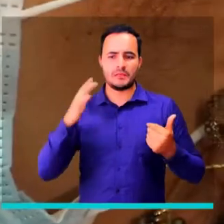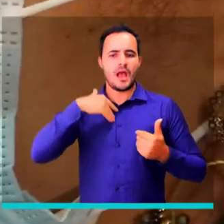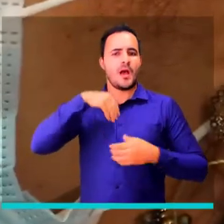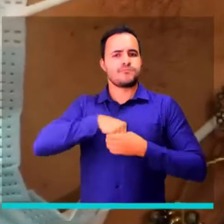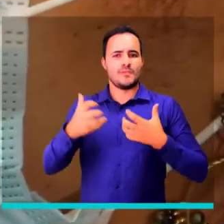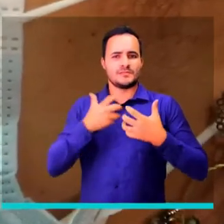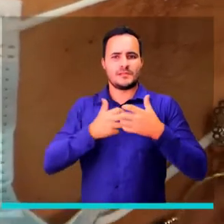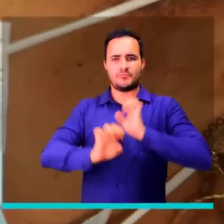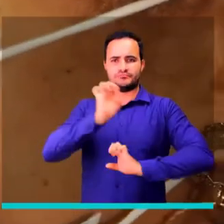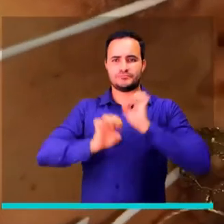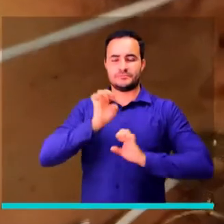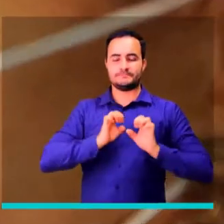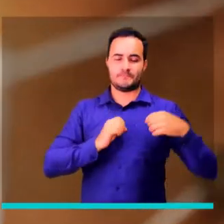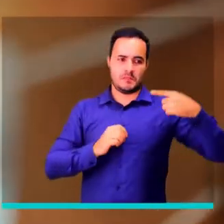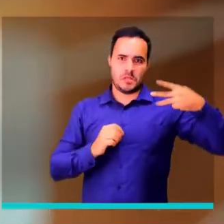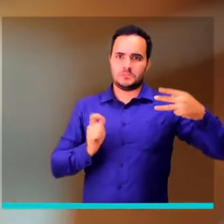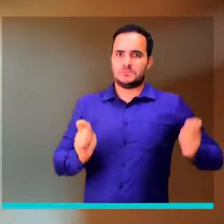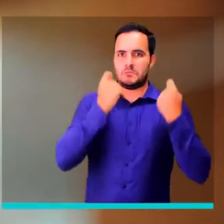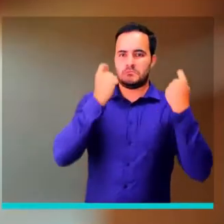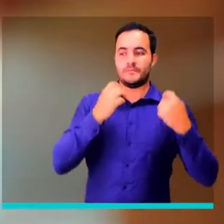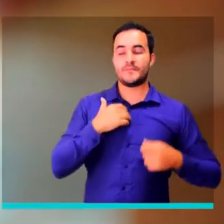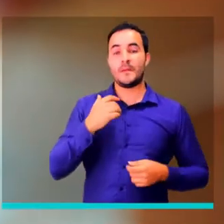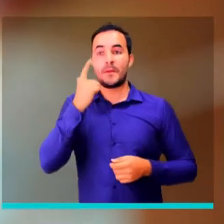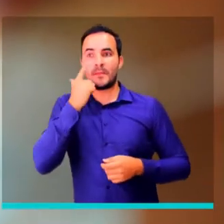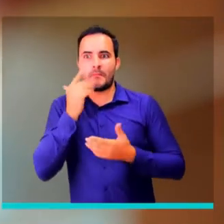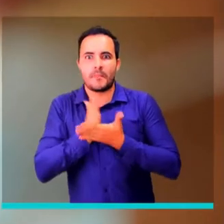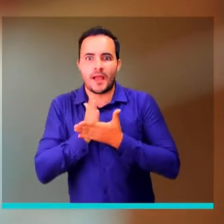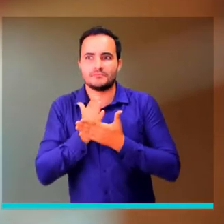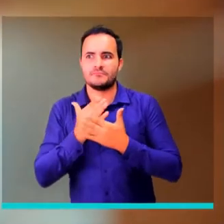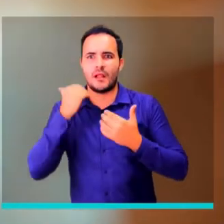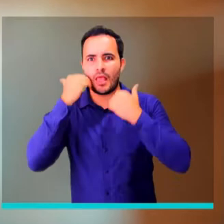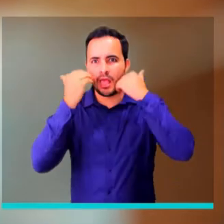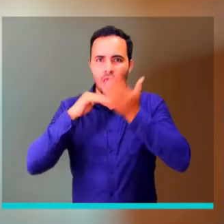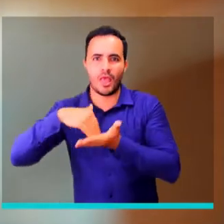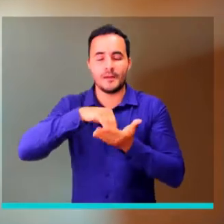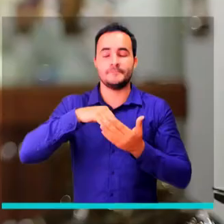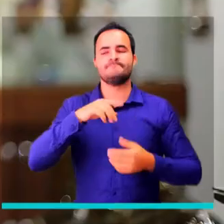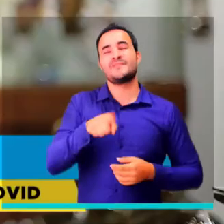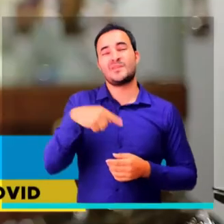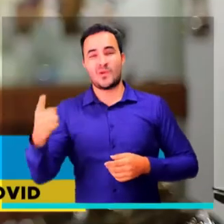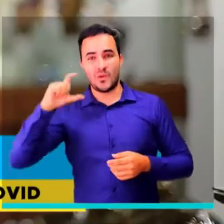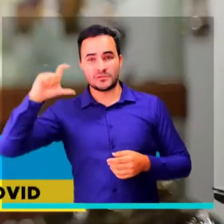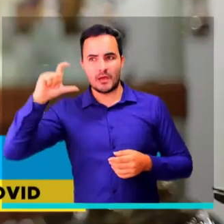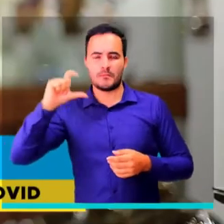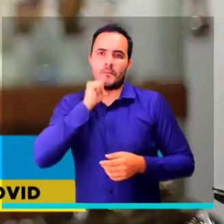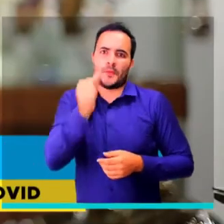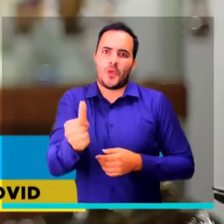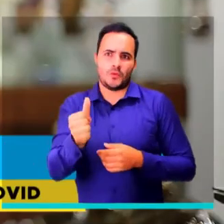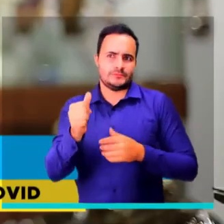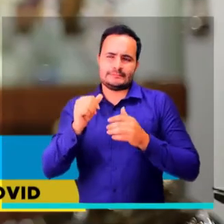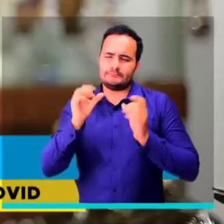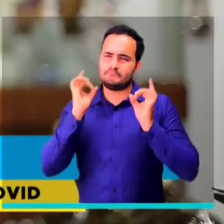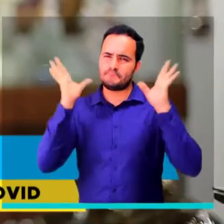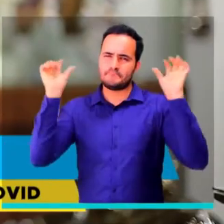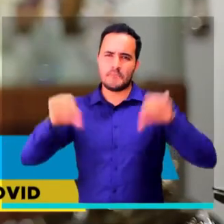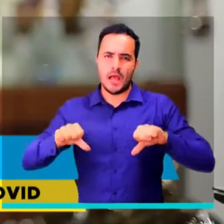unos anticuerpos. Y a mi papá estaba como en su etapa inicial. Y mi cuñado sí fue el que más, pues como el que más delicado estuvo, pero